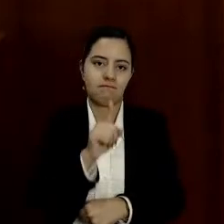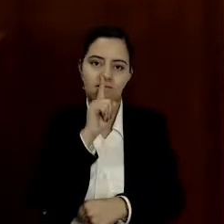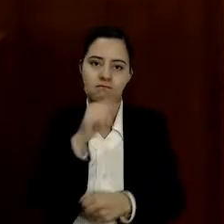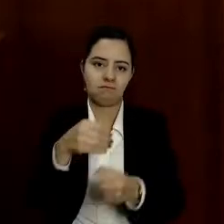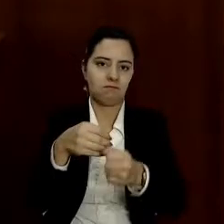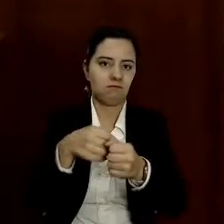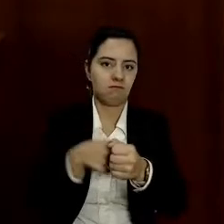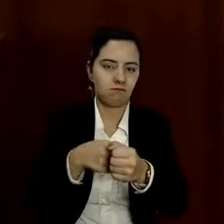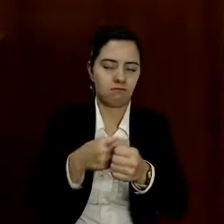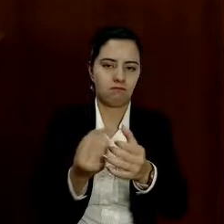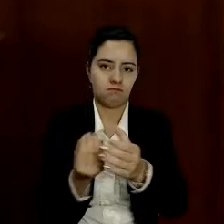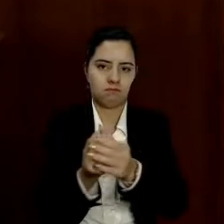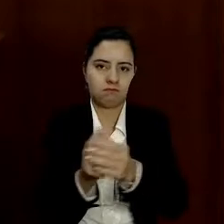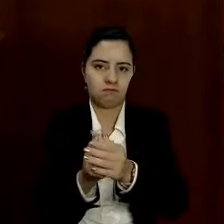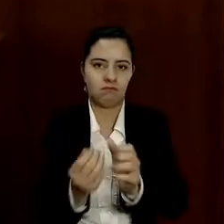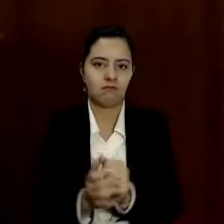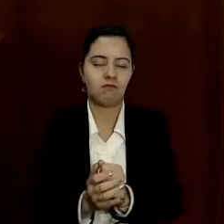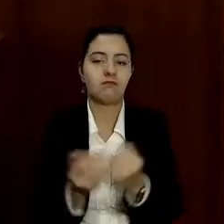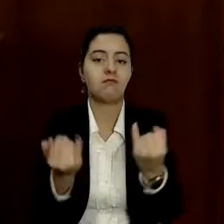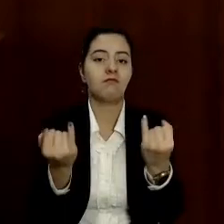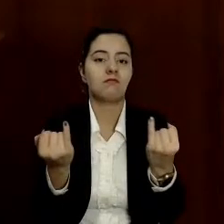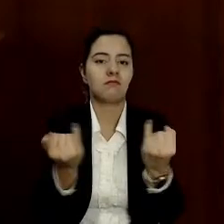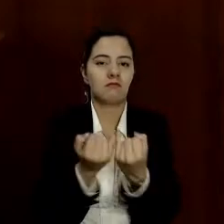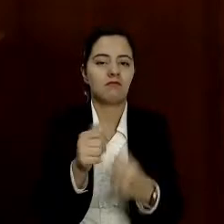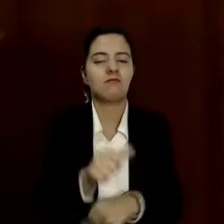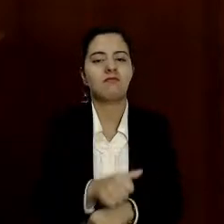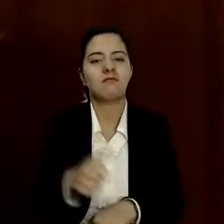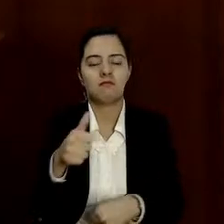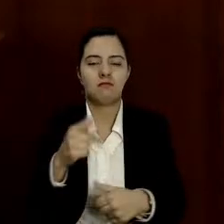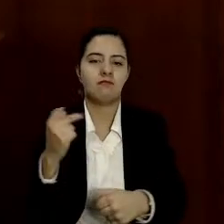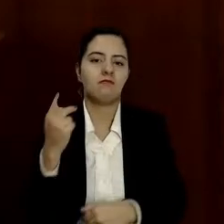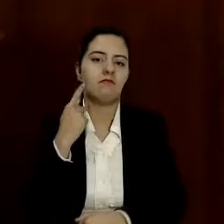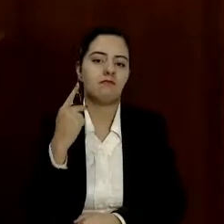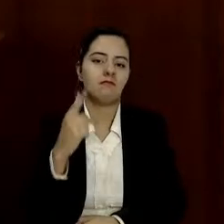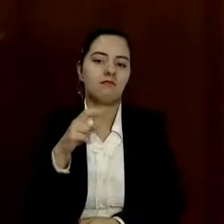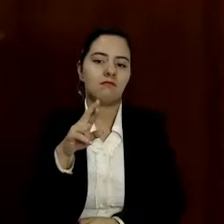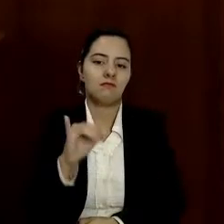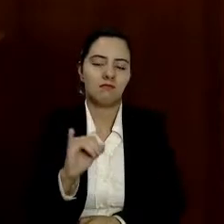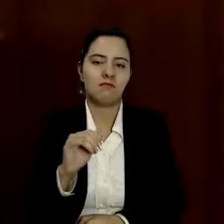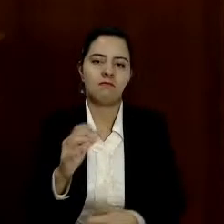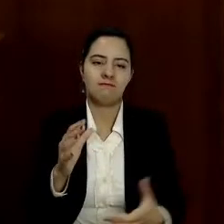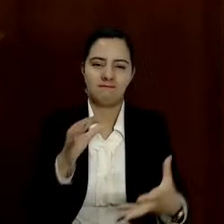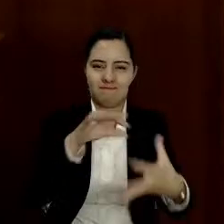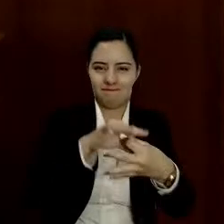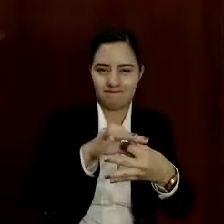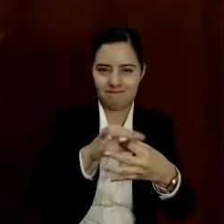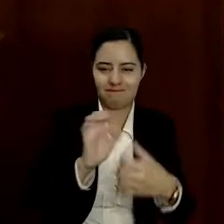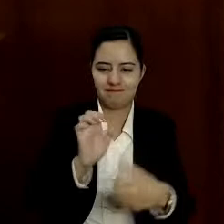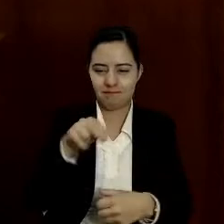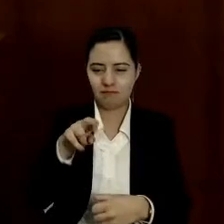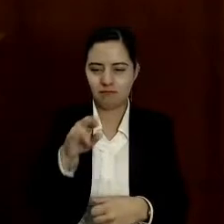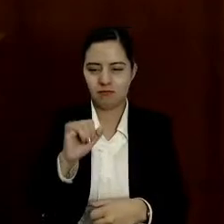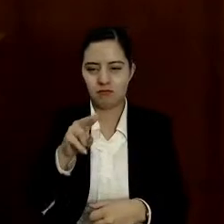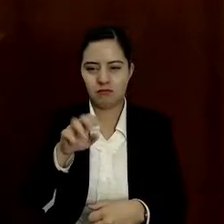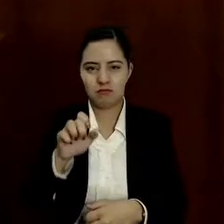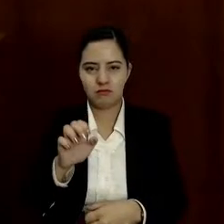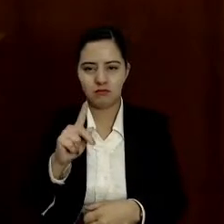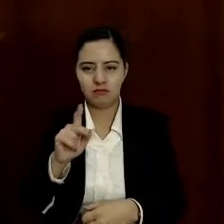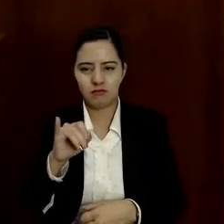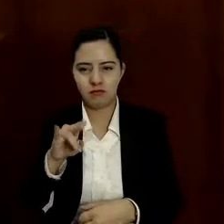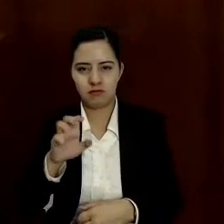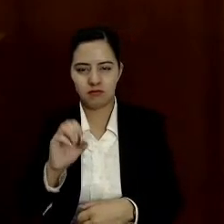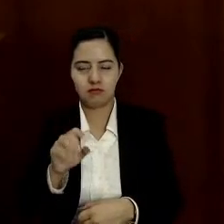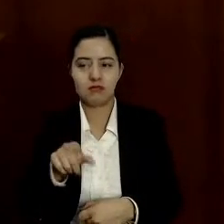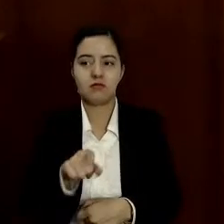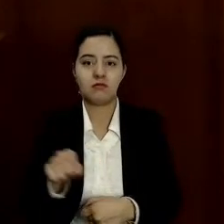que algunos connotados políticos priistas ligados a Enrique Peña Nieto y surgidos de los gobiernos del